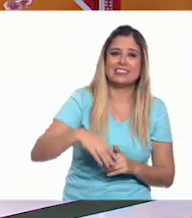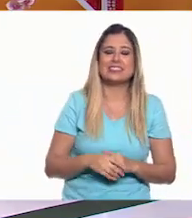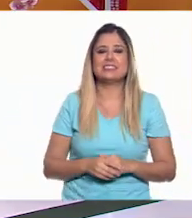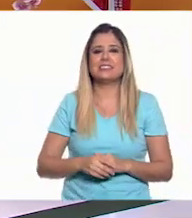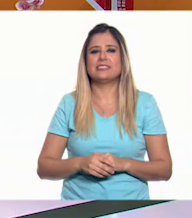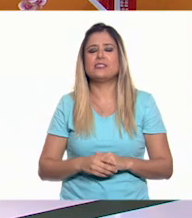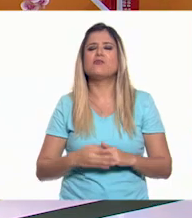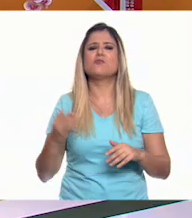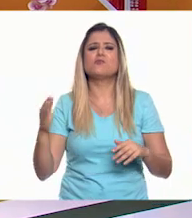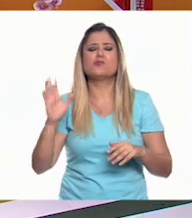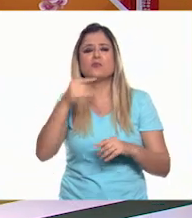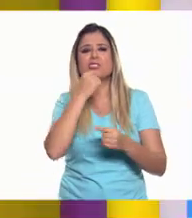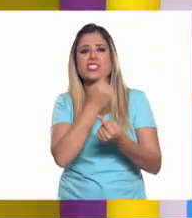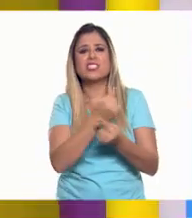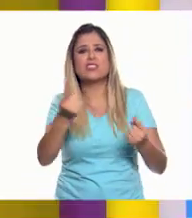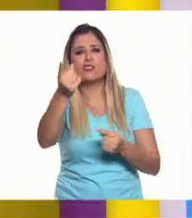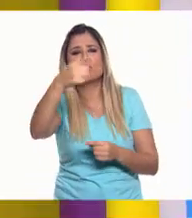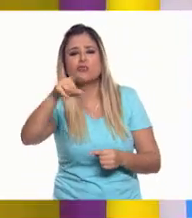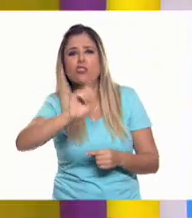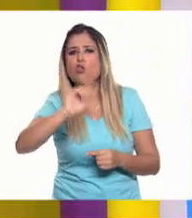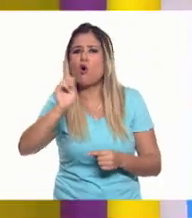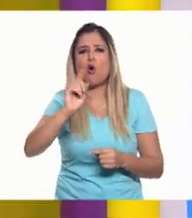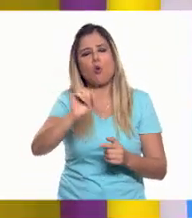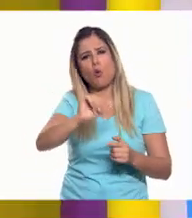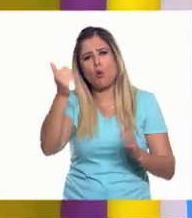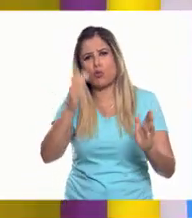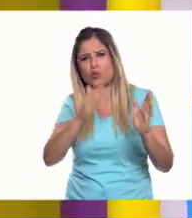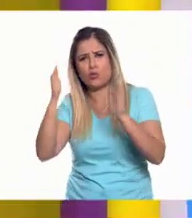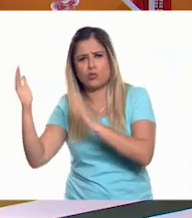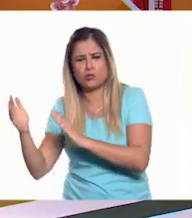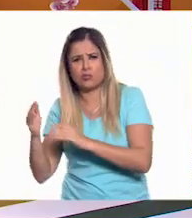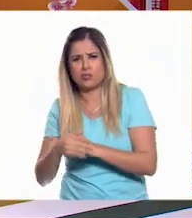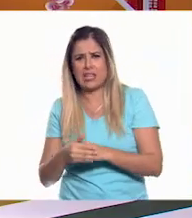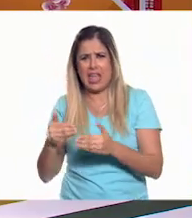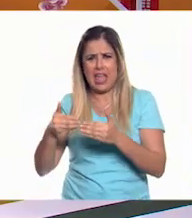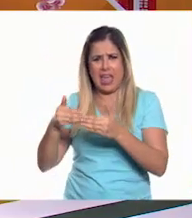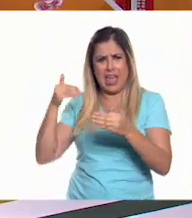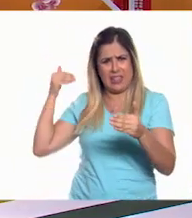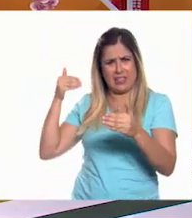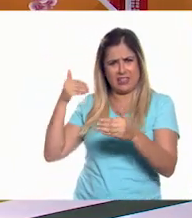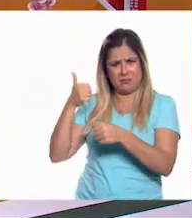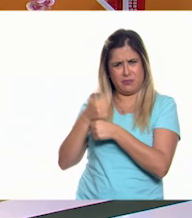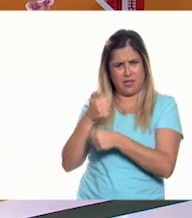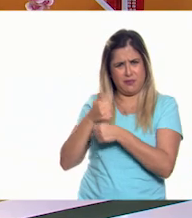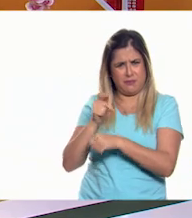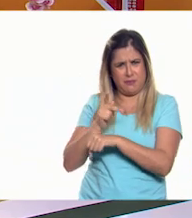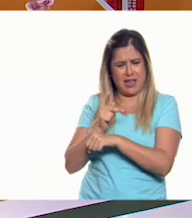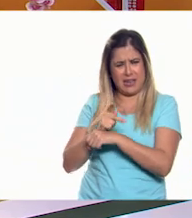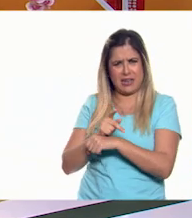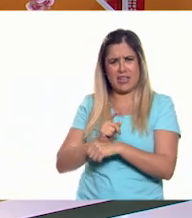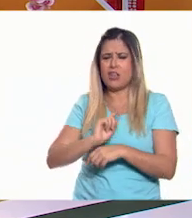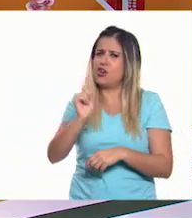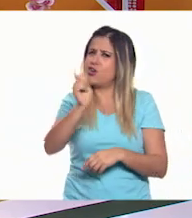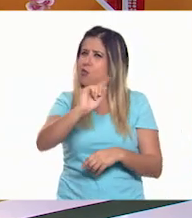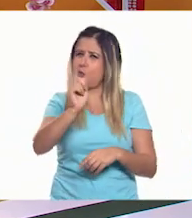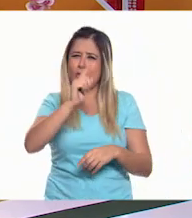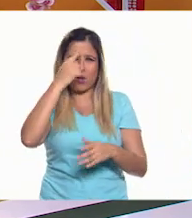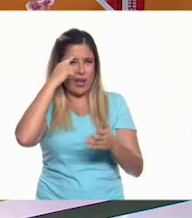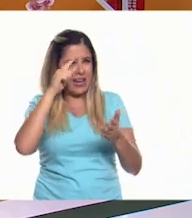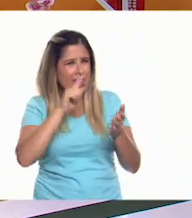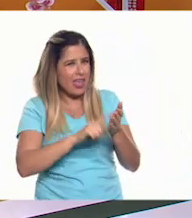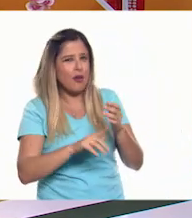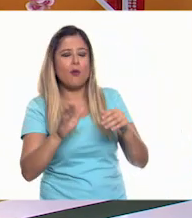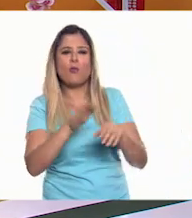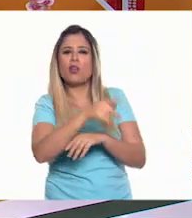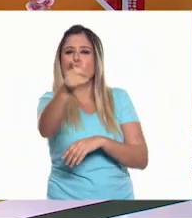oye, dicen las niñas y niños que es la que sigue. ¿Antes de entrar a la primaria? No sé. Yo no creo, niñas y niños, porque